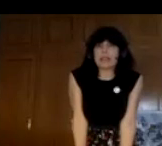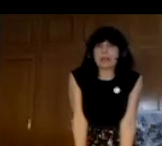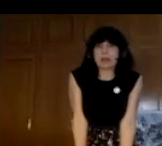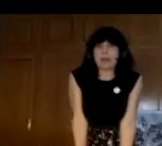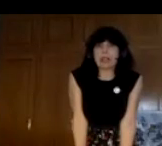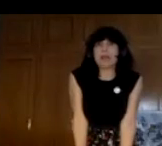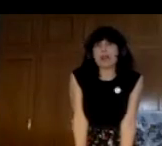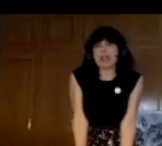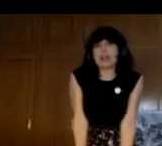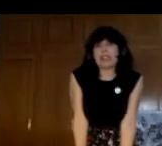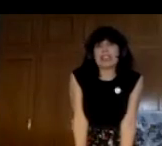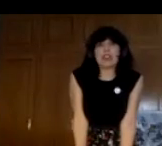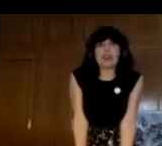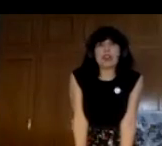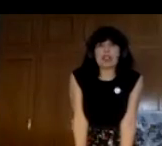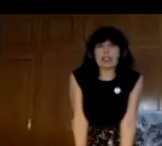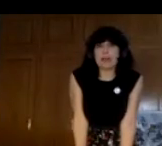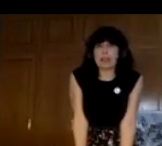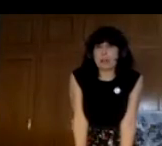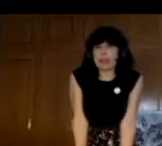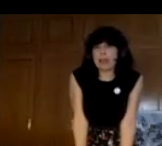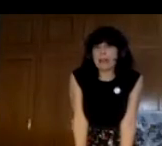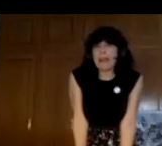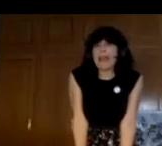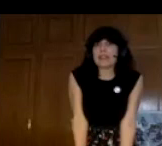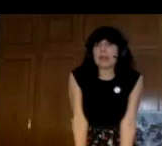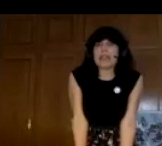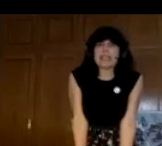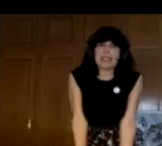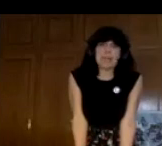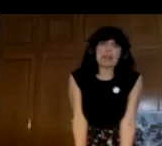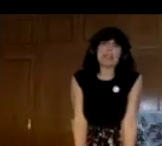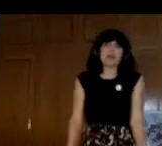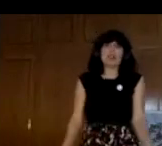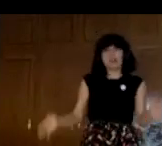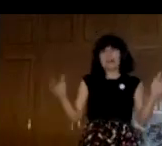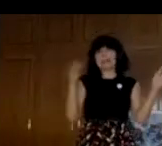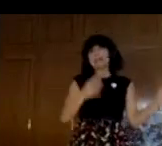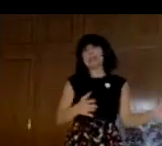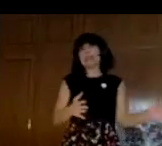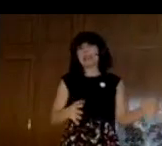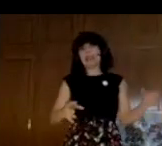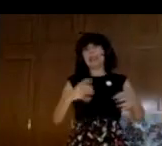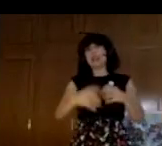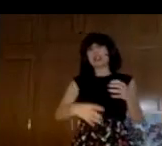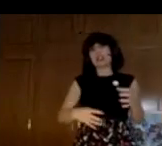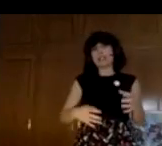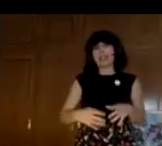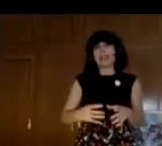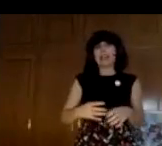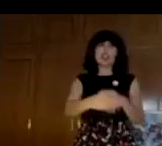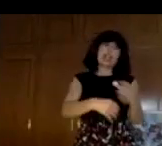van a ser brutales. Por lo tanto, entender todo lo que os acabo de explicar es muy interesante porque si somos capaces de entender qué